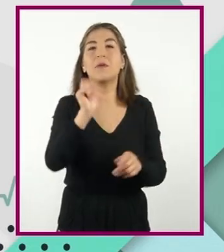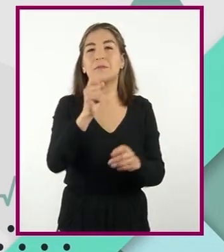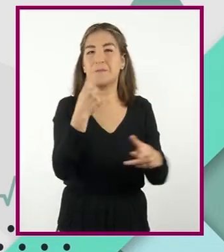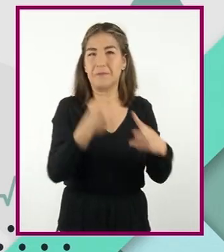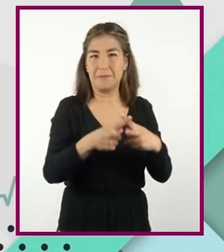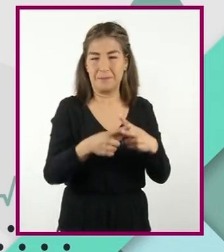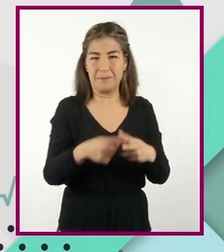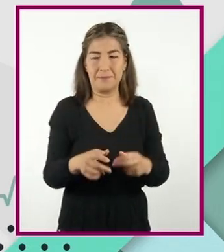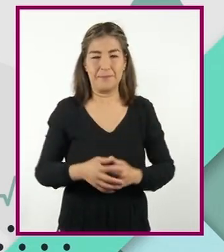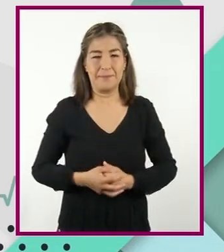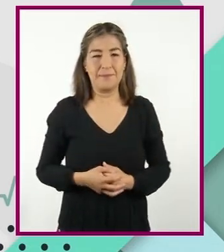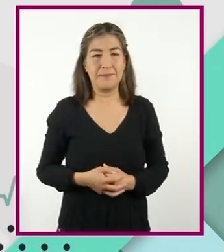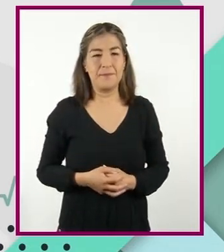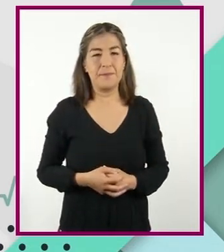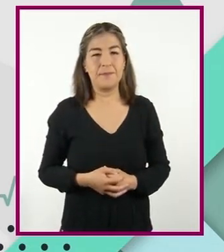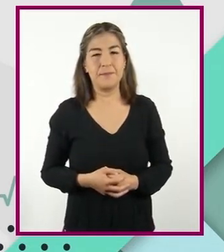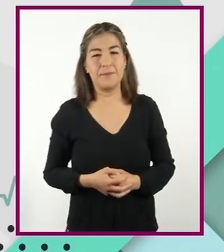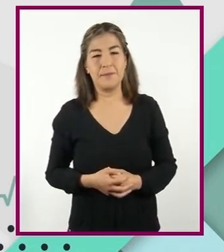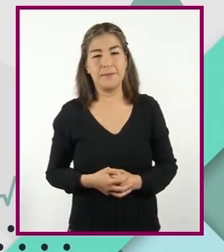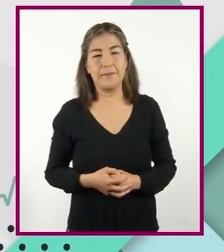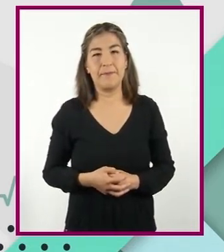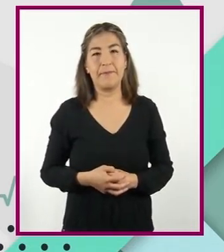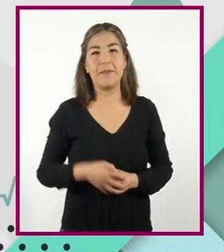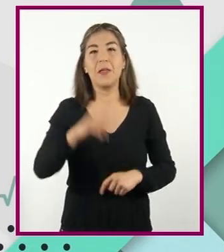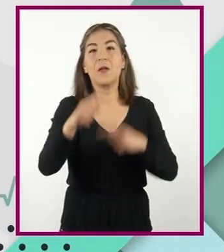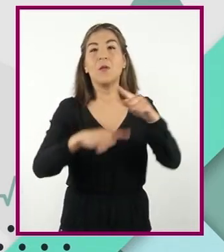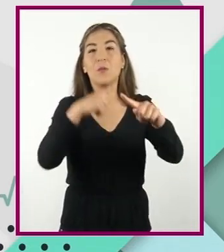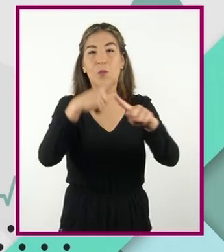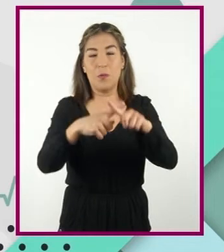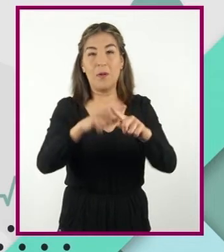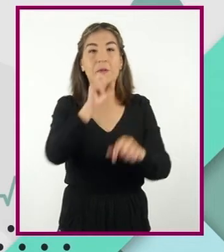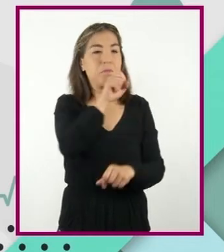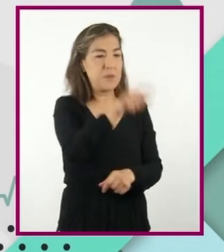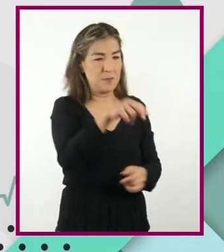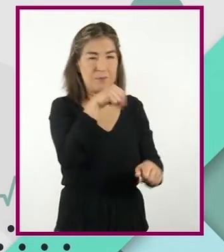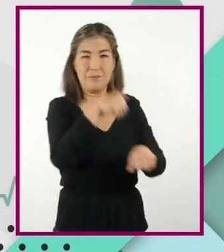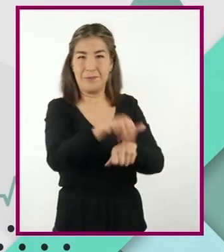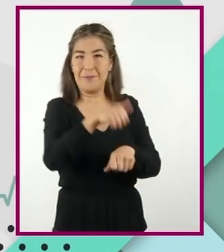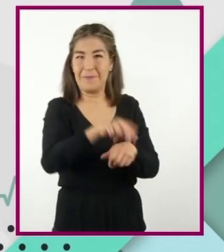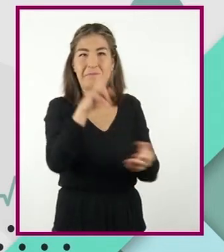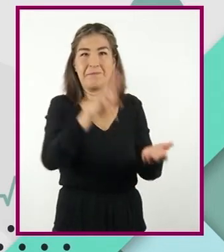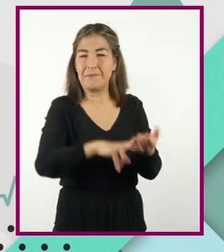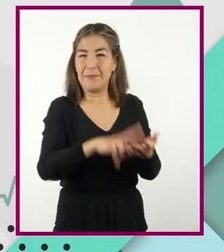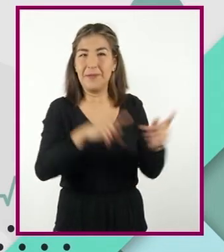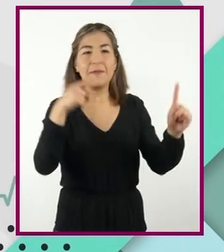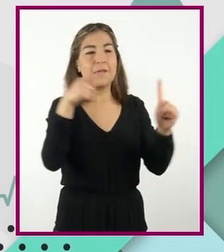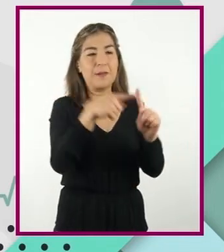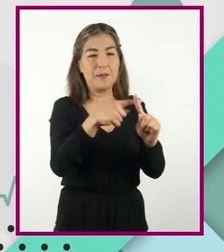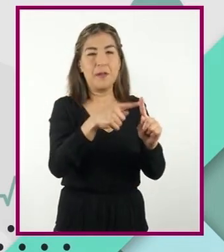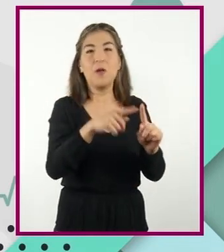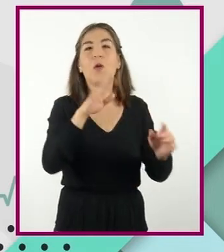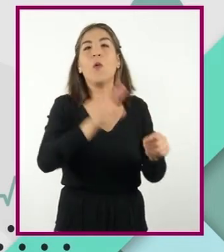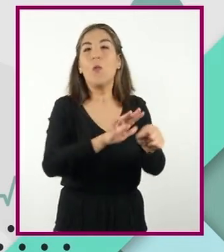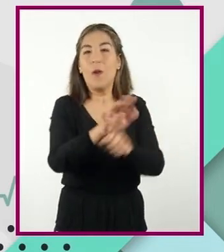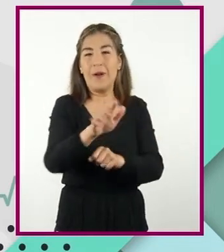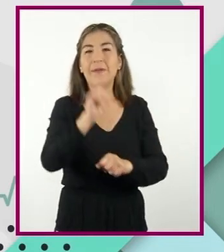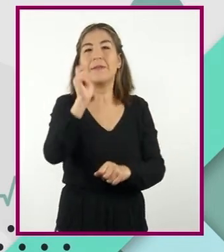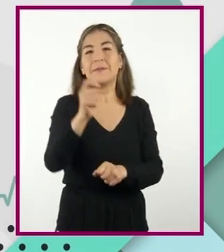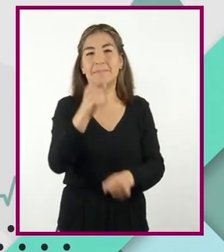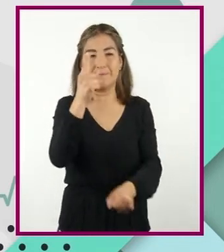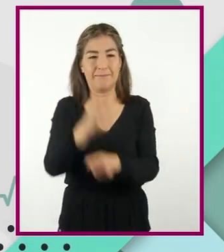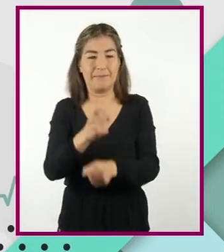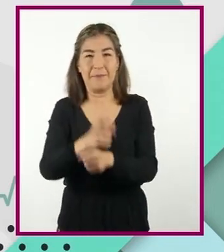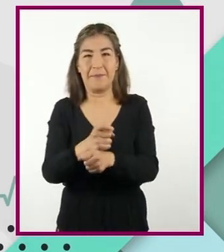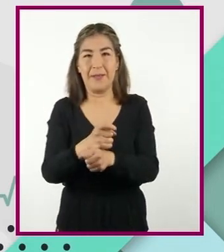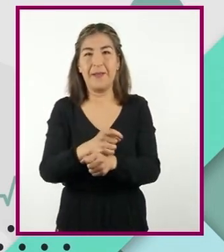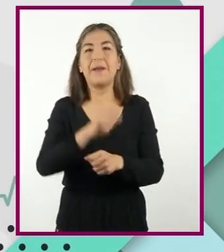operación. Multiplicaremos la constante de proporcionalidad directa por su correspondiente valor de la primera